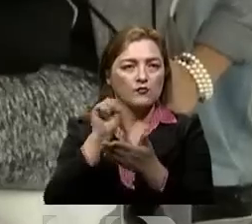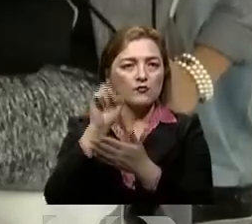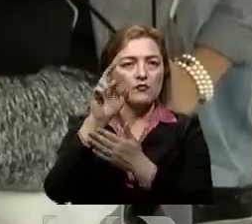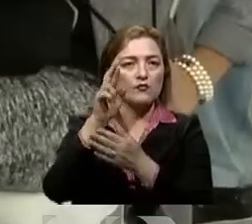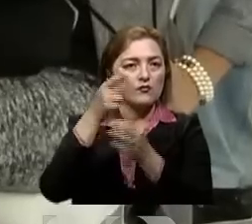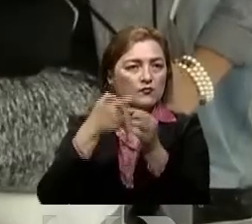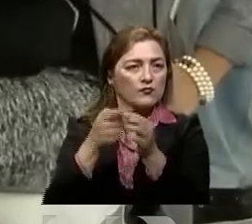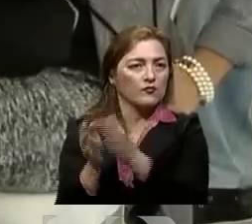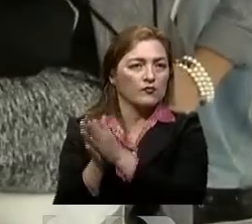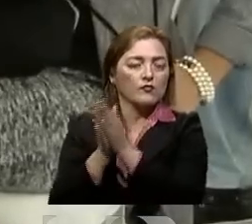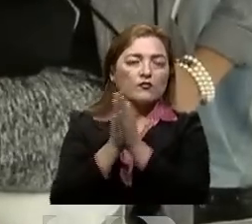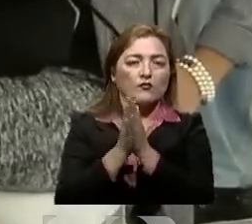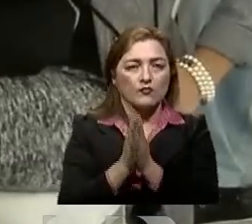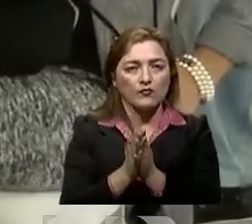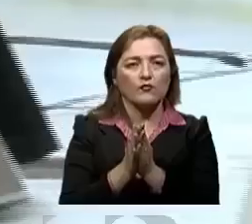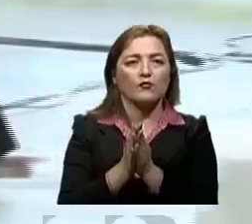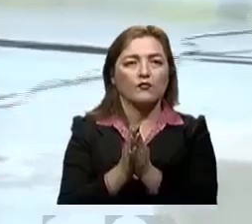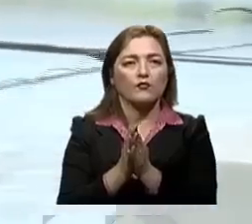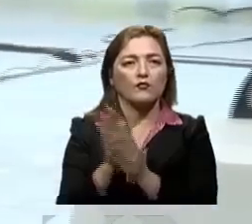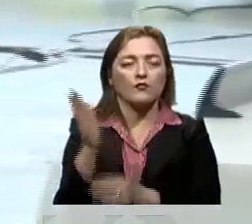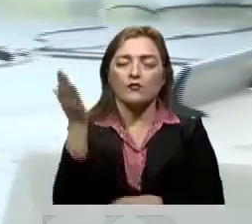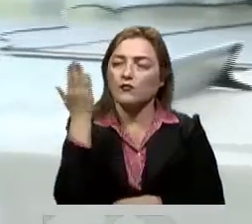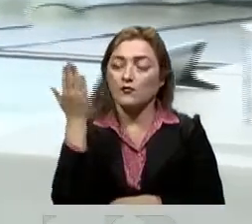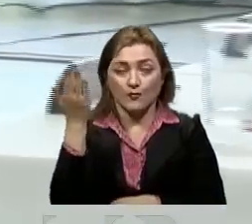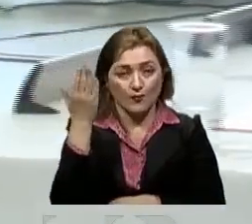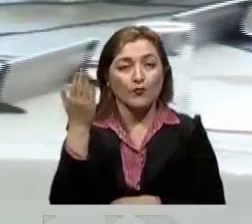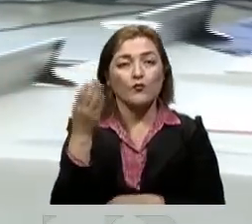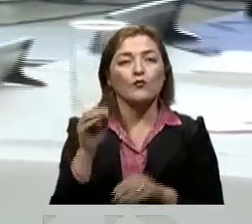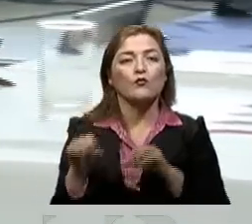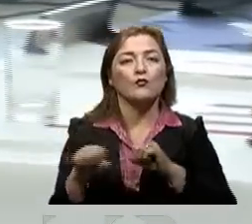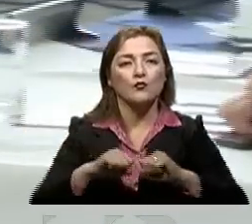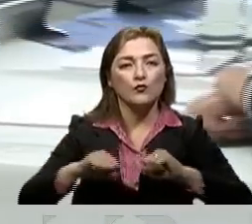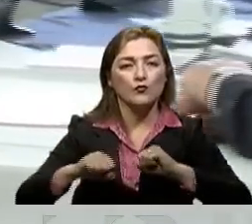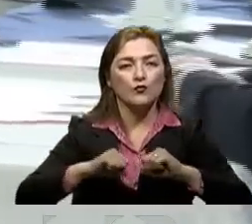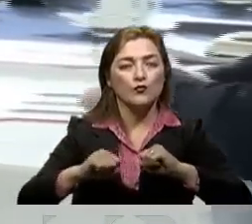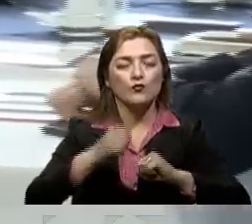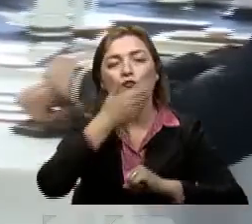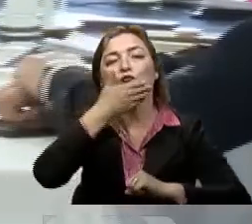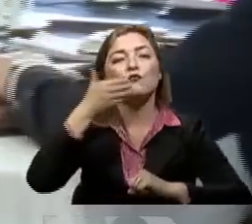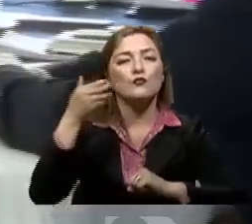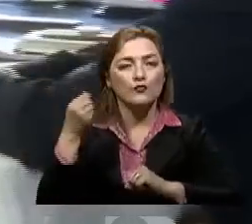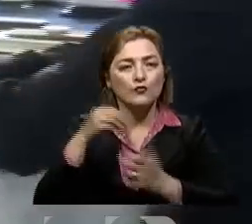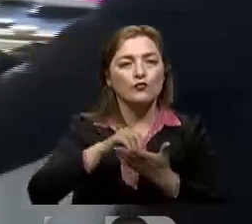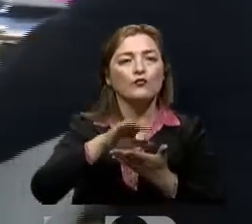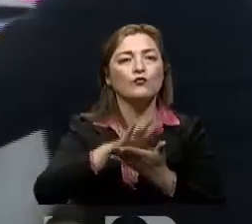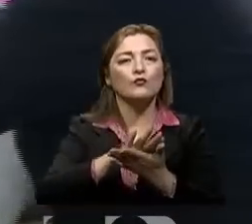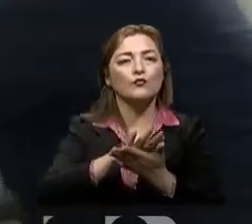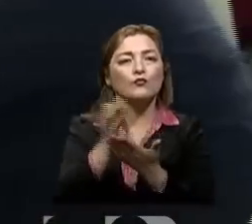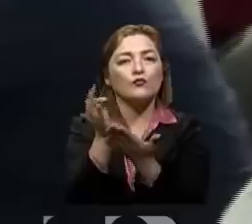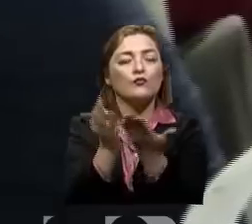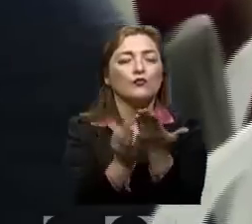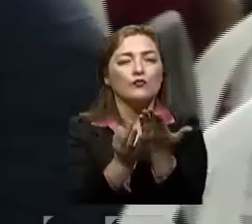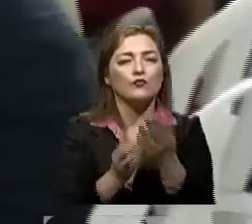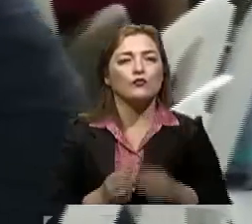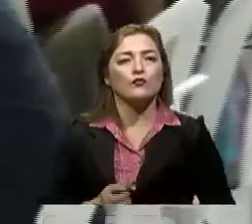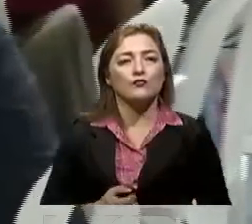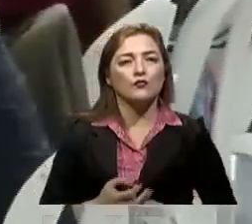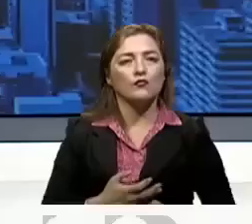los ediles pidieron además al burgomaestre adoptar las acciones necesarias para mejorar la ejecución del presupuesto.